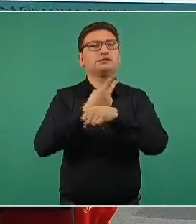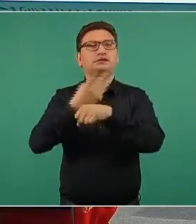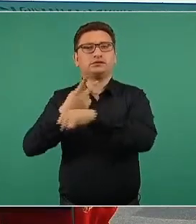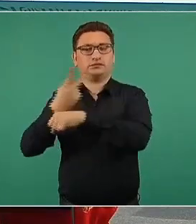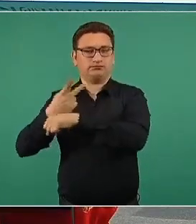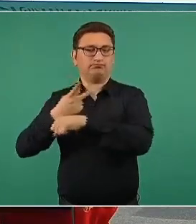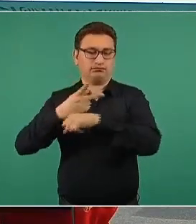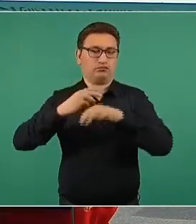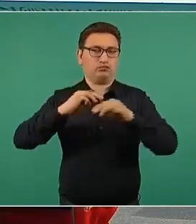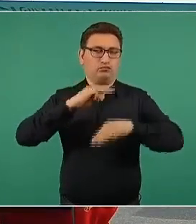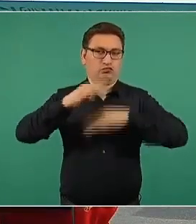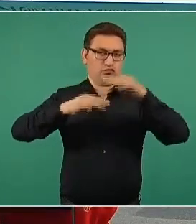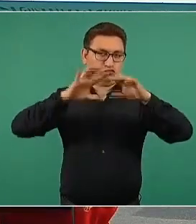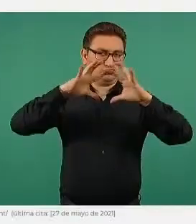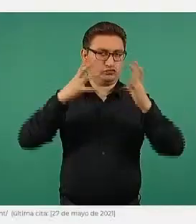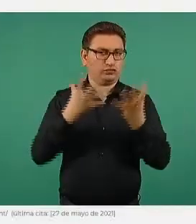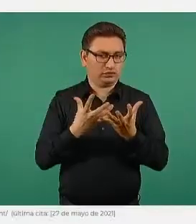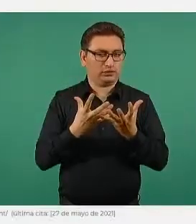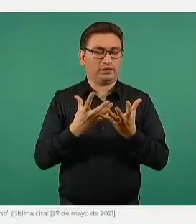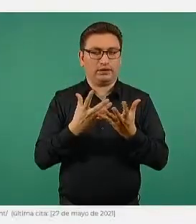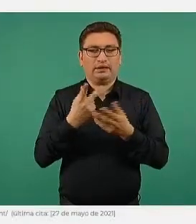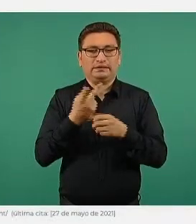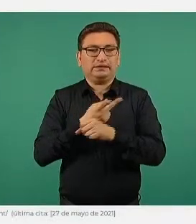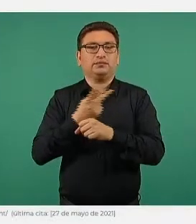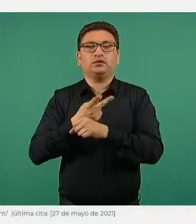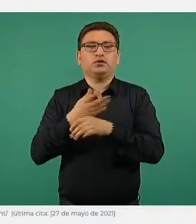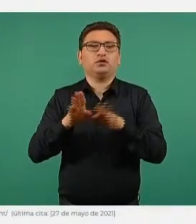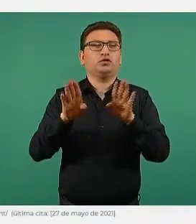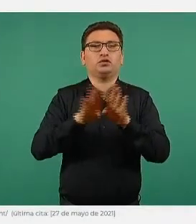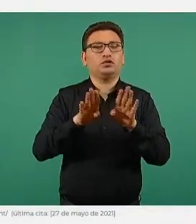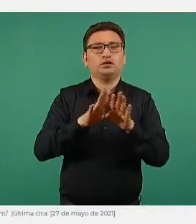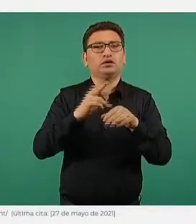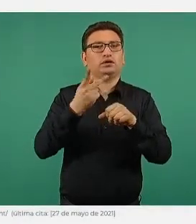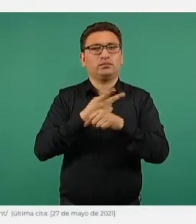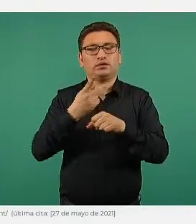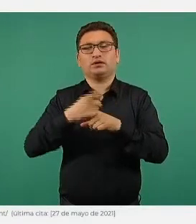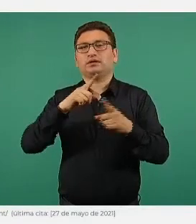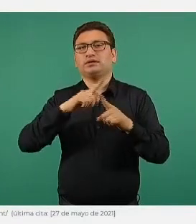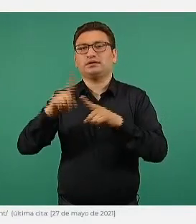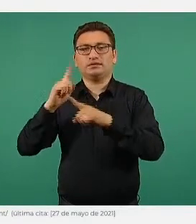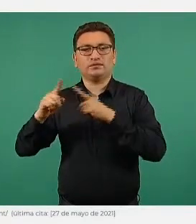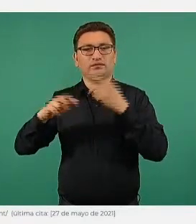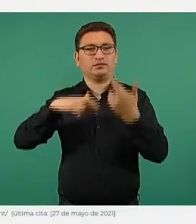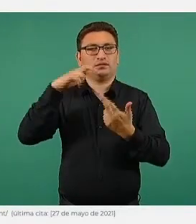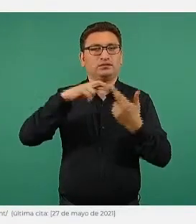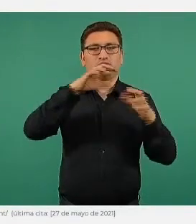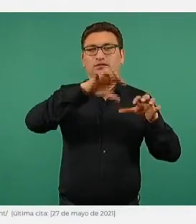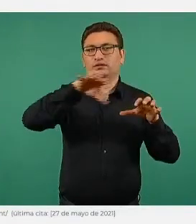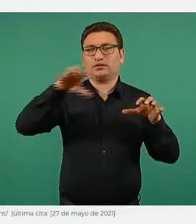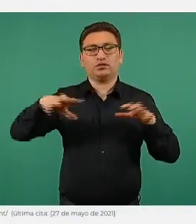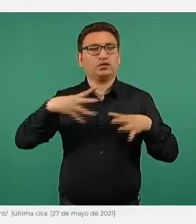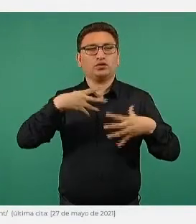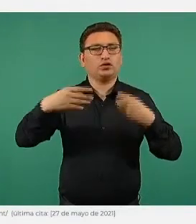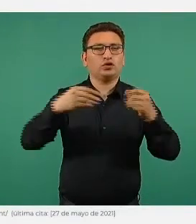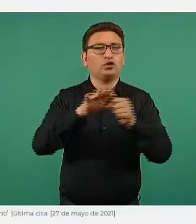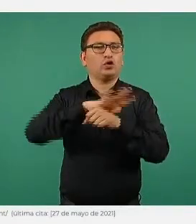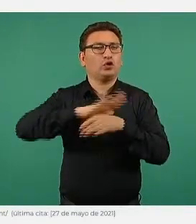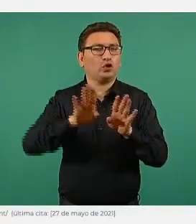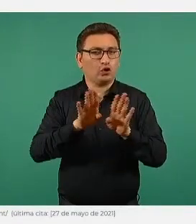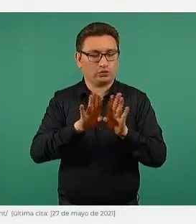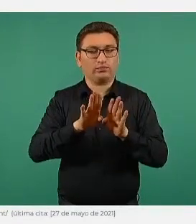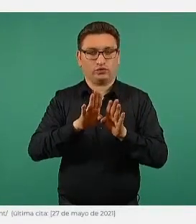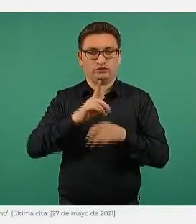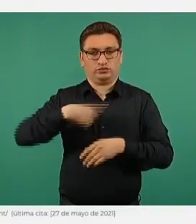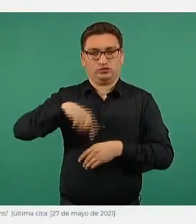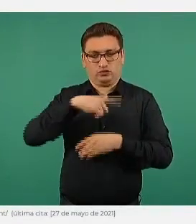a nivel mundial y cómo se están comportando en las diferentes regiones esta pandemia. Nosotros desde